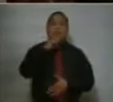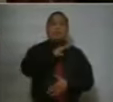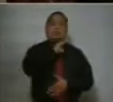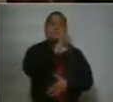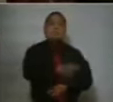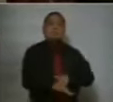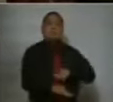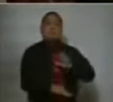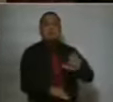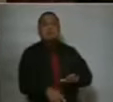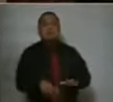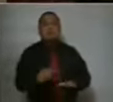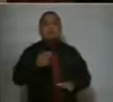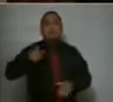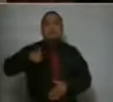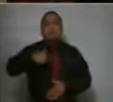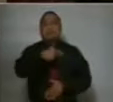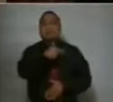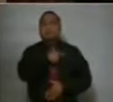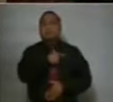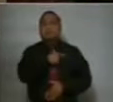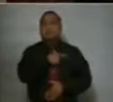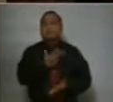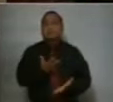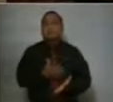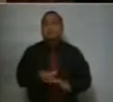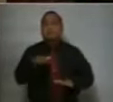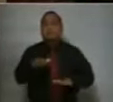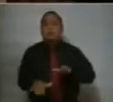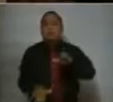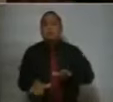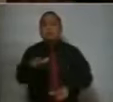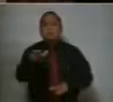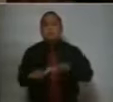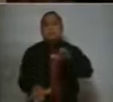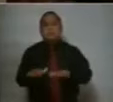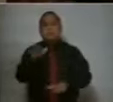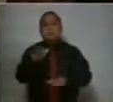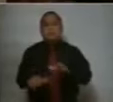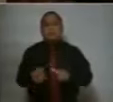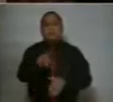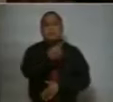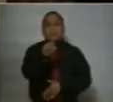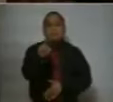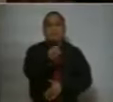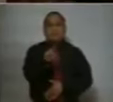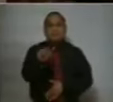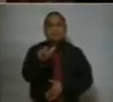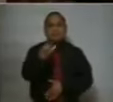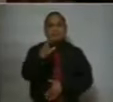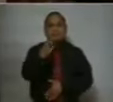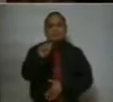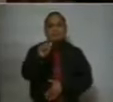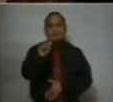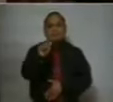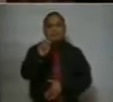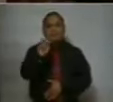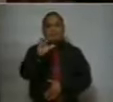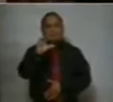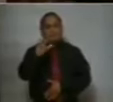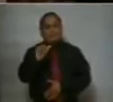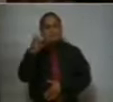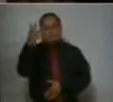porque tocamos la marcha de Zacatecas, está re bonita y todos la sentíamos nuestra, ¿no? Y ahora ya es de ellos,